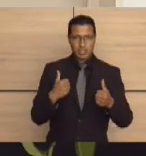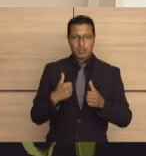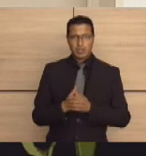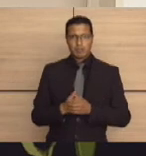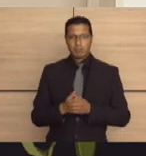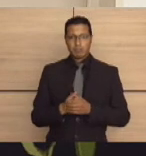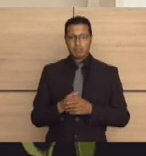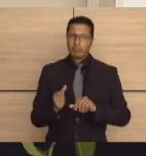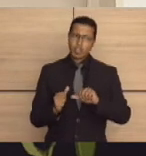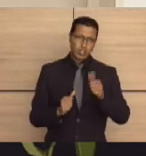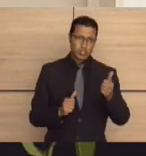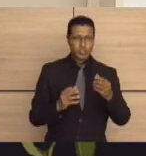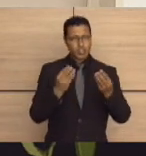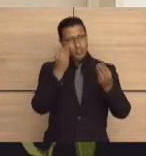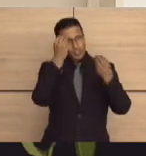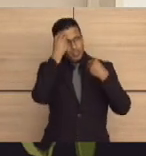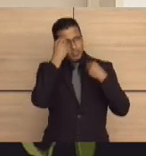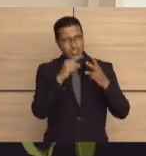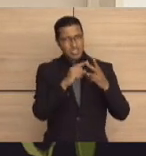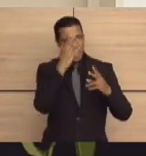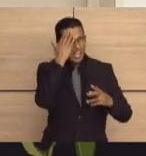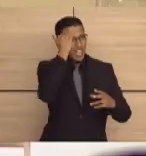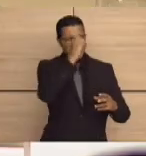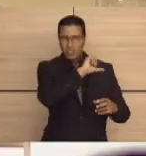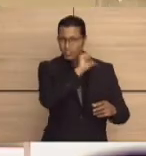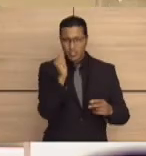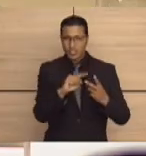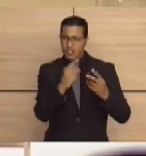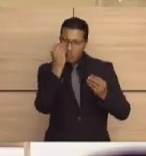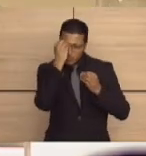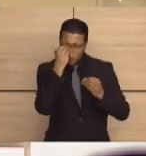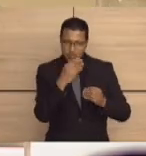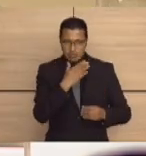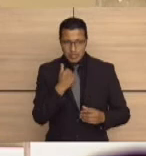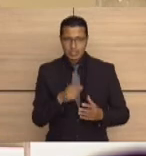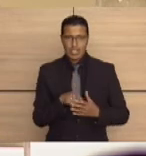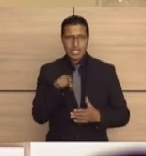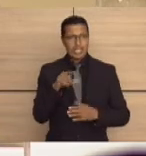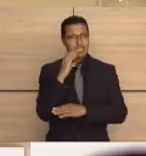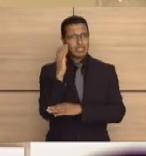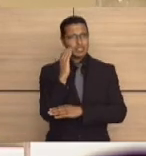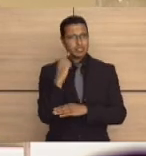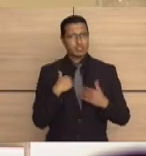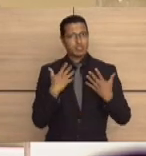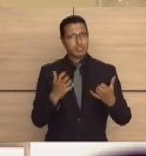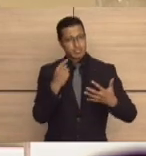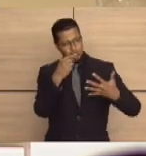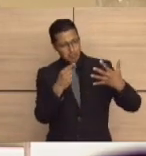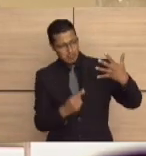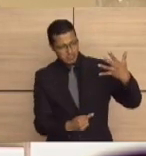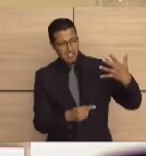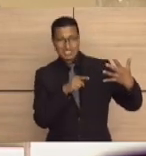también otro tipo de formación, más allá de lo académico. Ese es como el país y como algunos elementos que yo